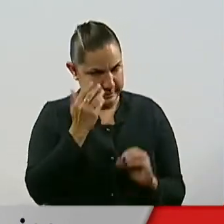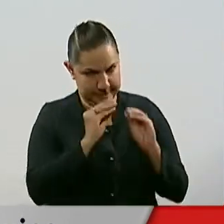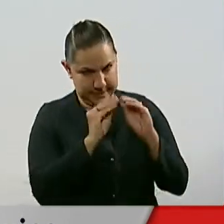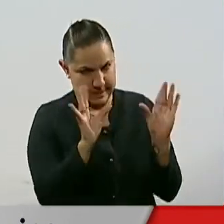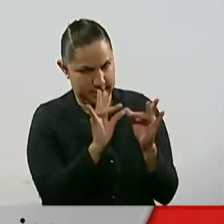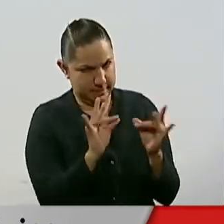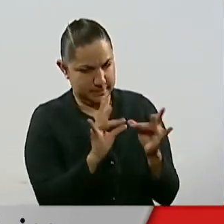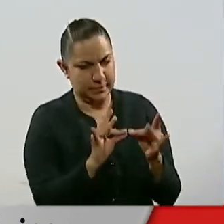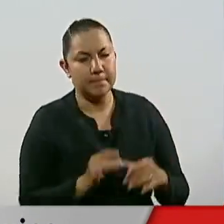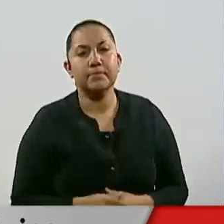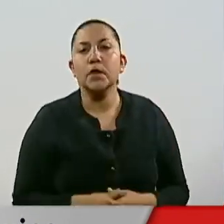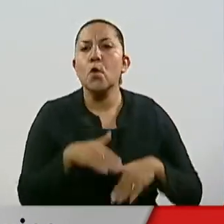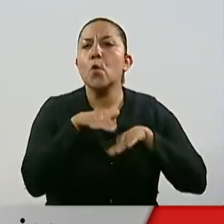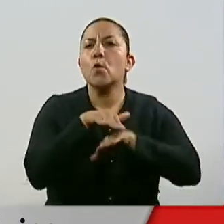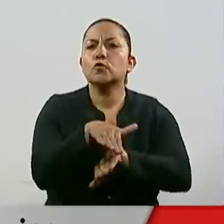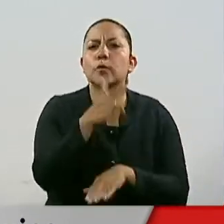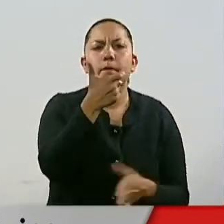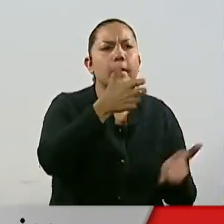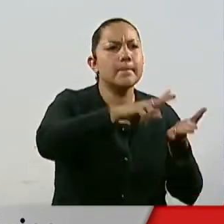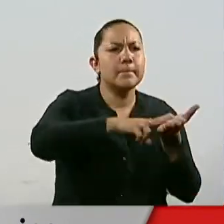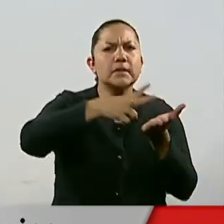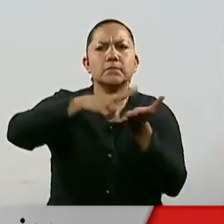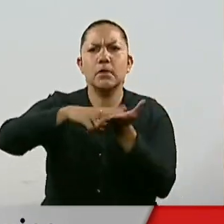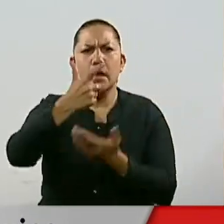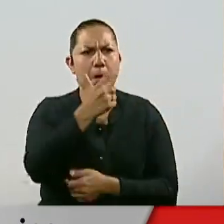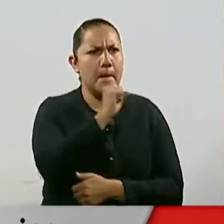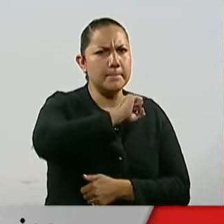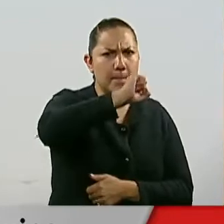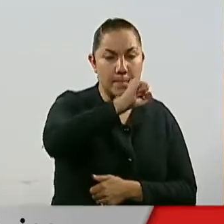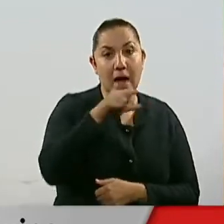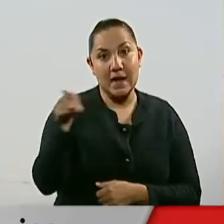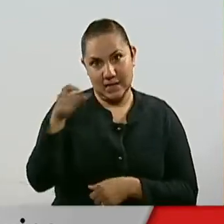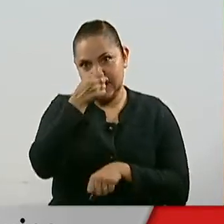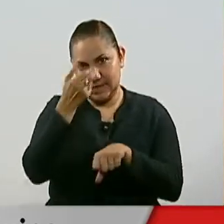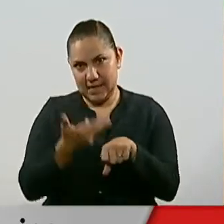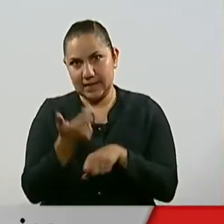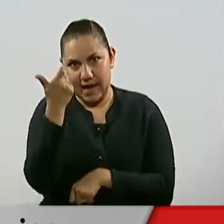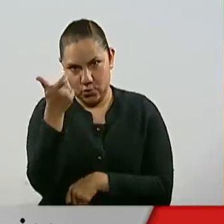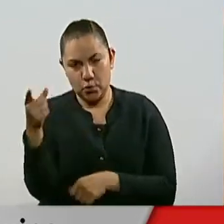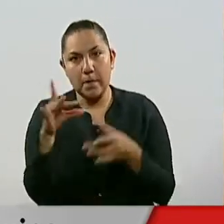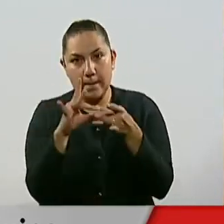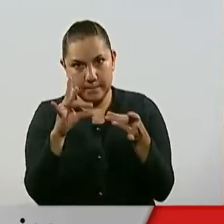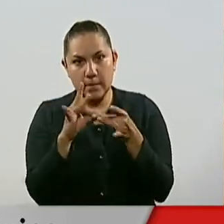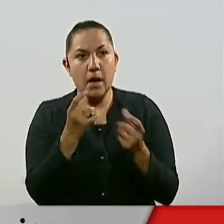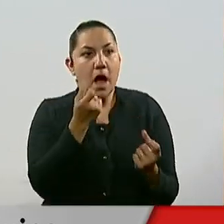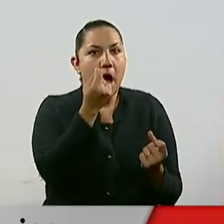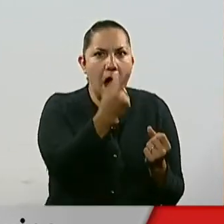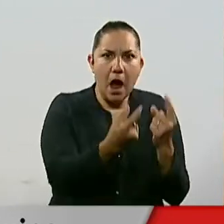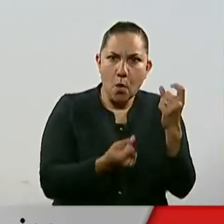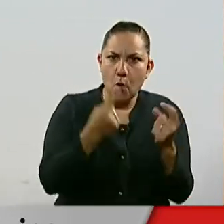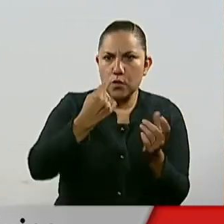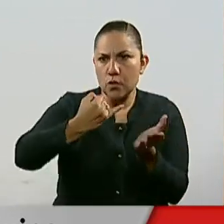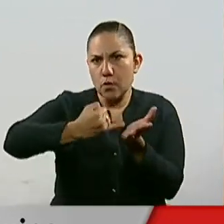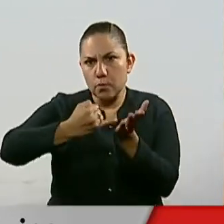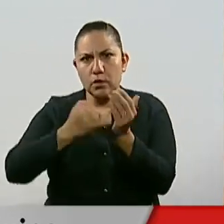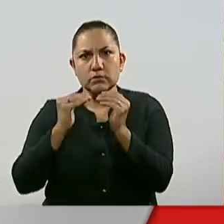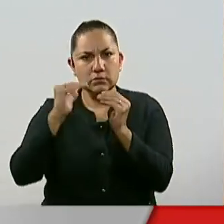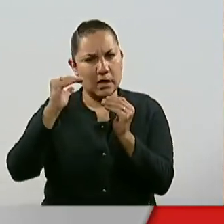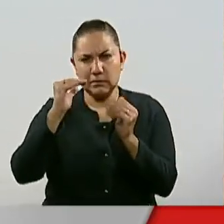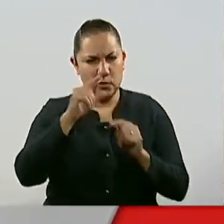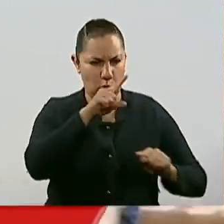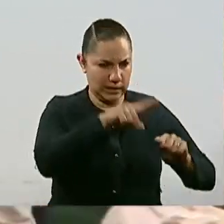tatiana clouthier carrillo expuso que se han eliminado aranceles para evitar el aumento de precios de productos de la canasta